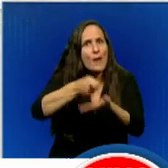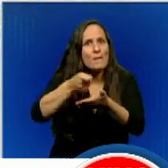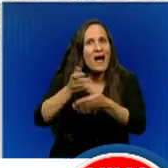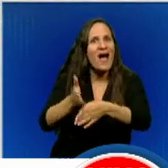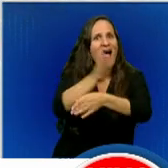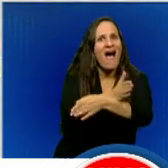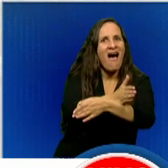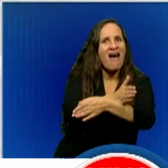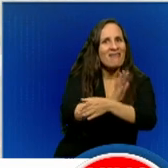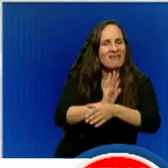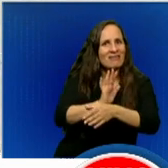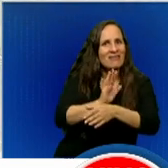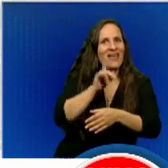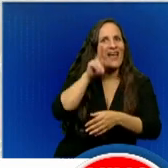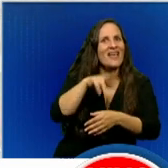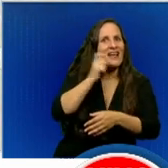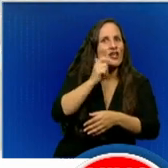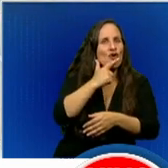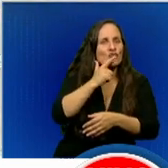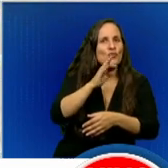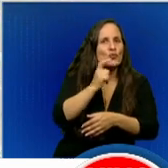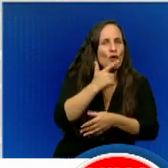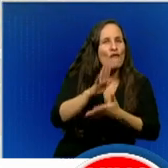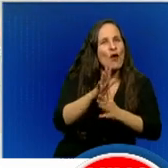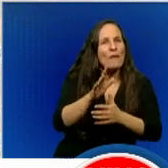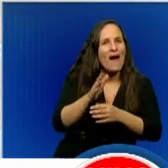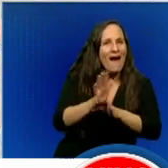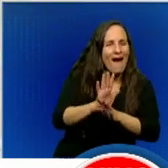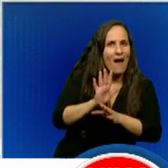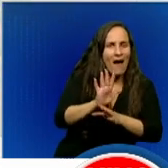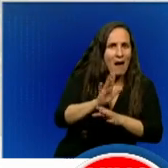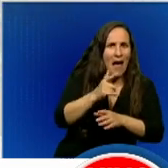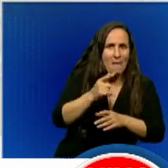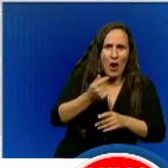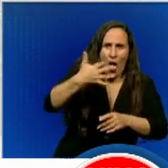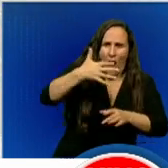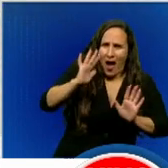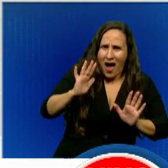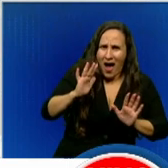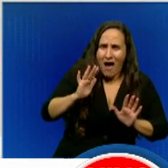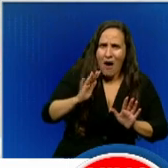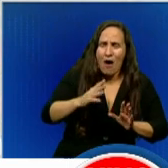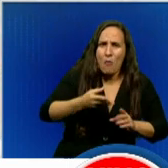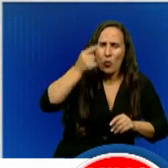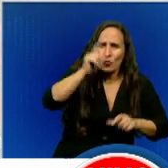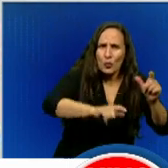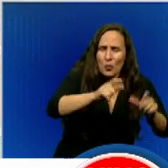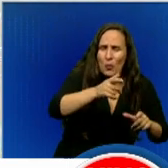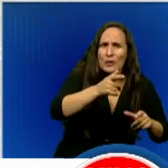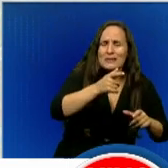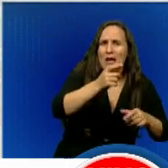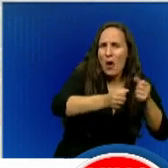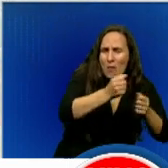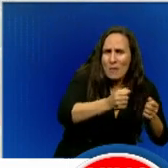concepto de ingresos brutos tan gravoso que ya desde hace un tiempo varios proveedores cada vez más han